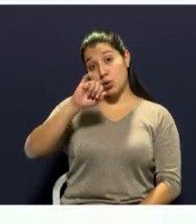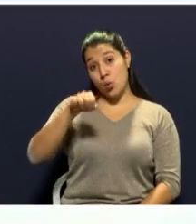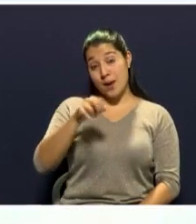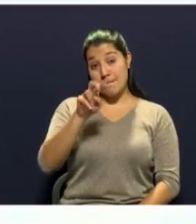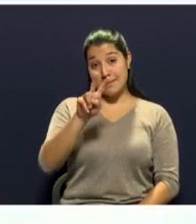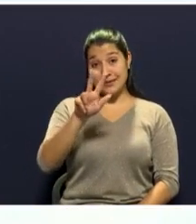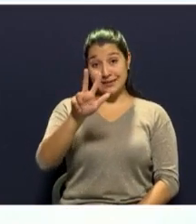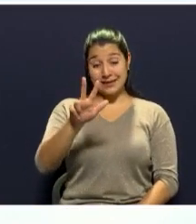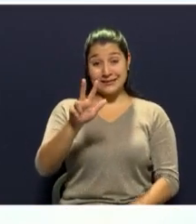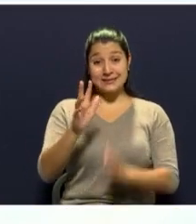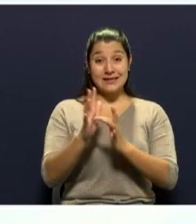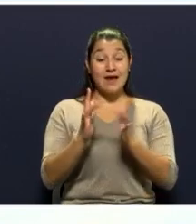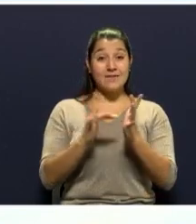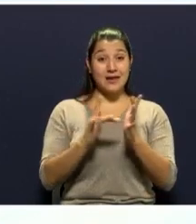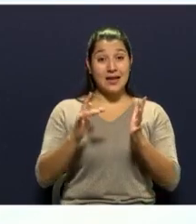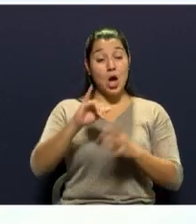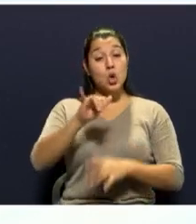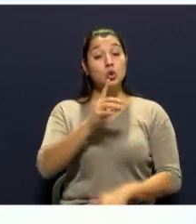Caja